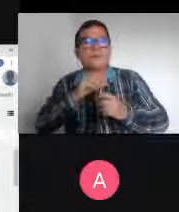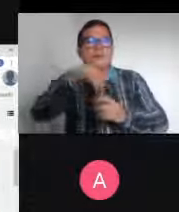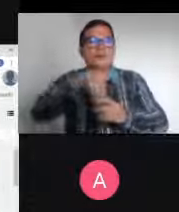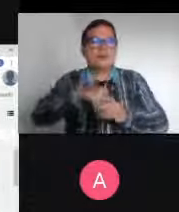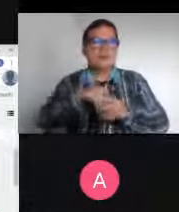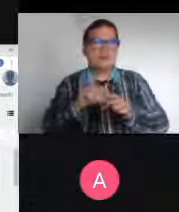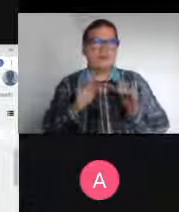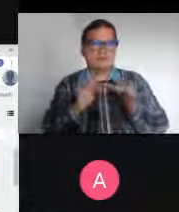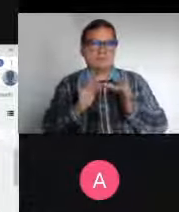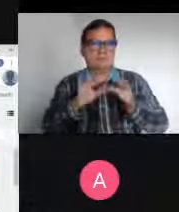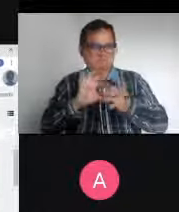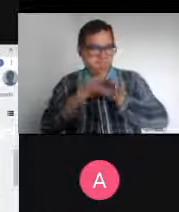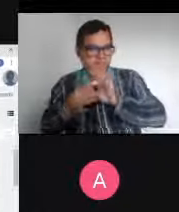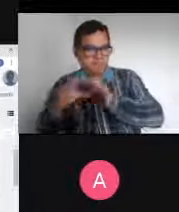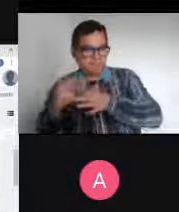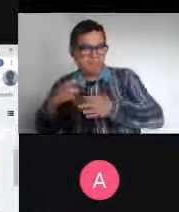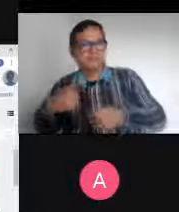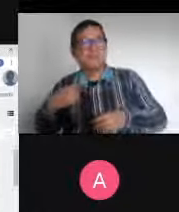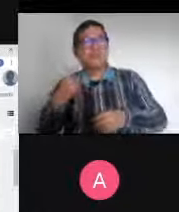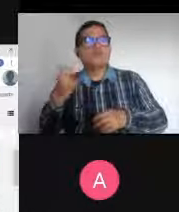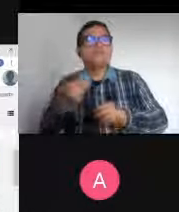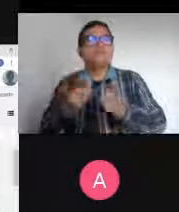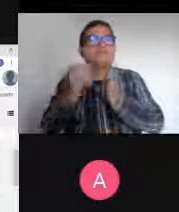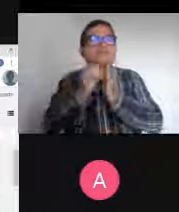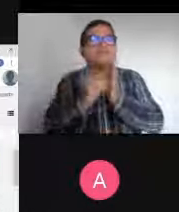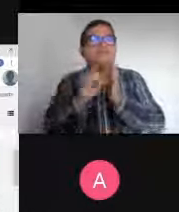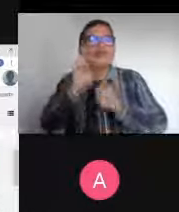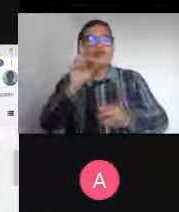Simplemente lo que yo hago es colocar los diodos,